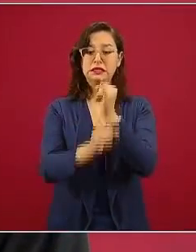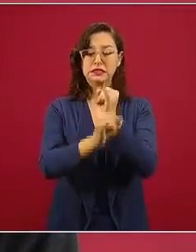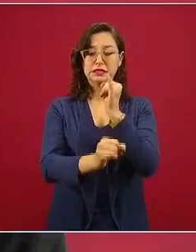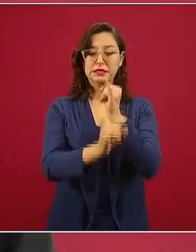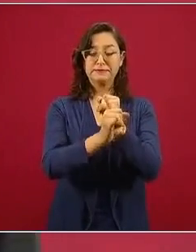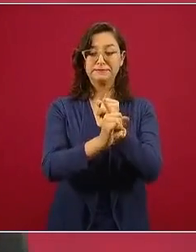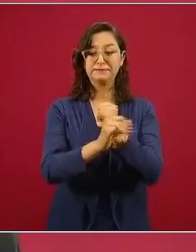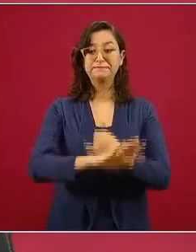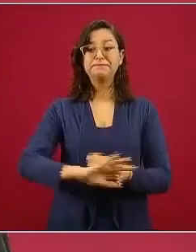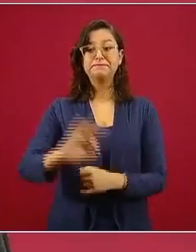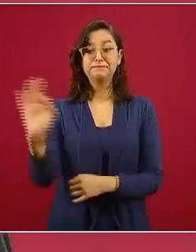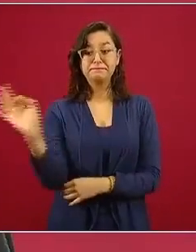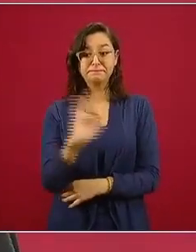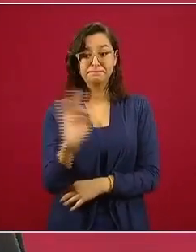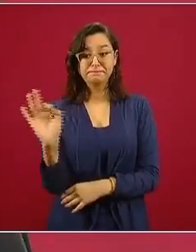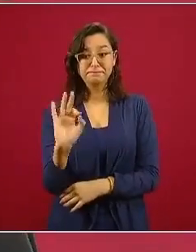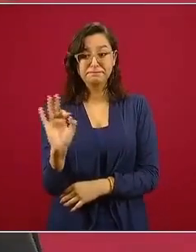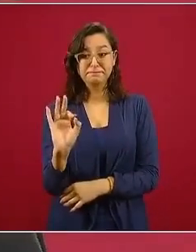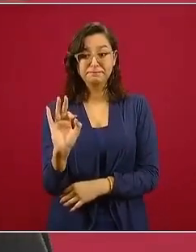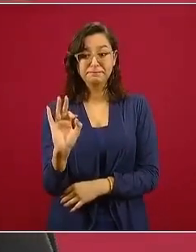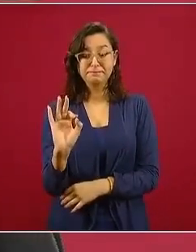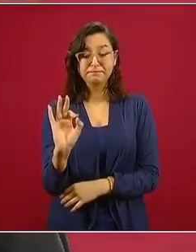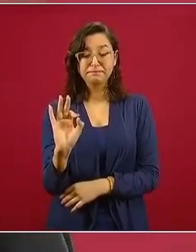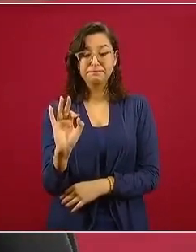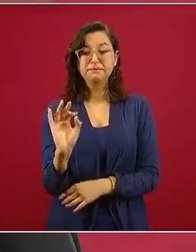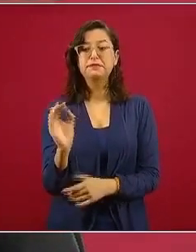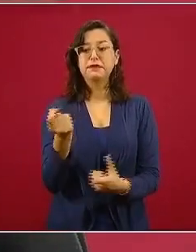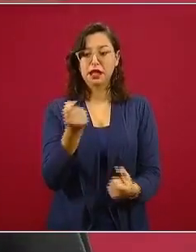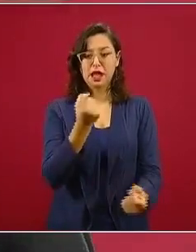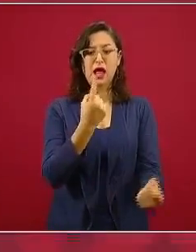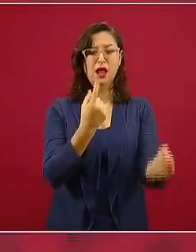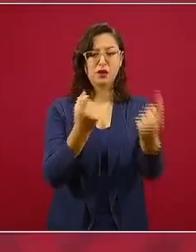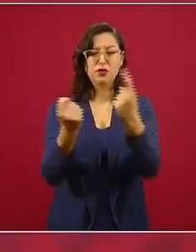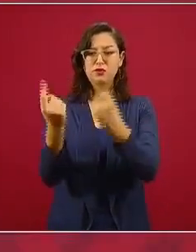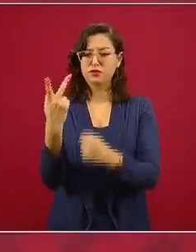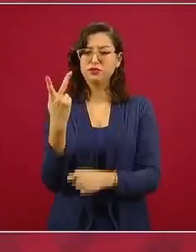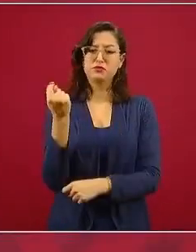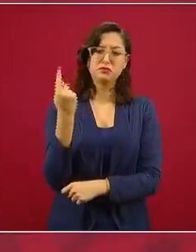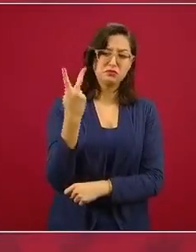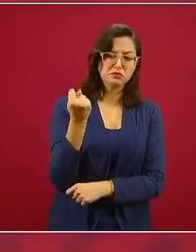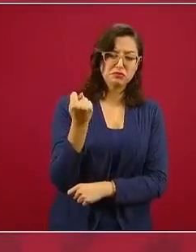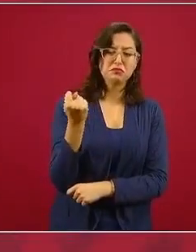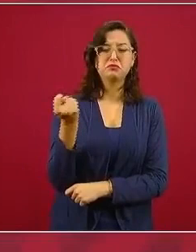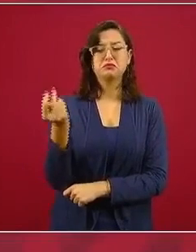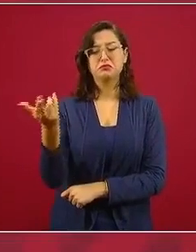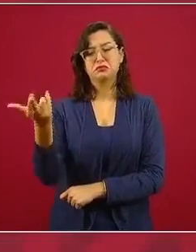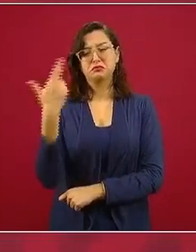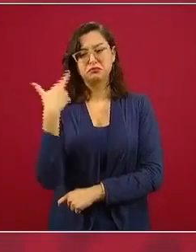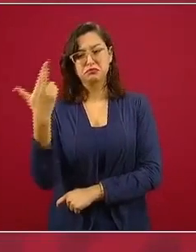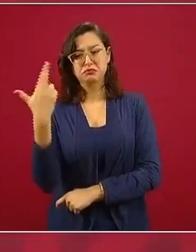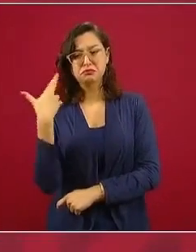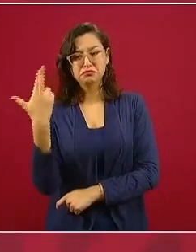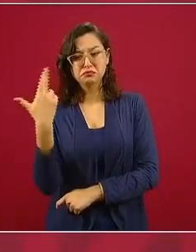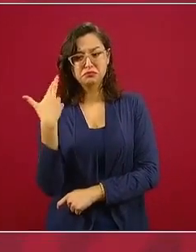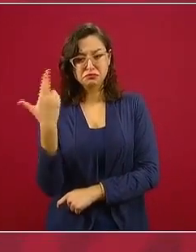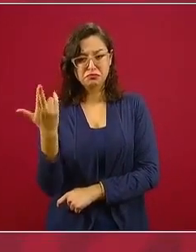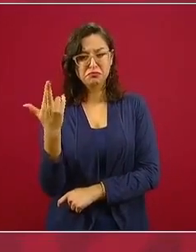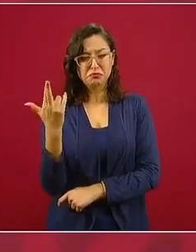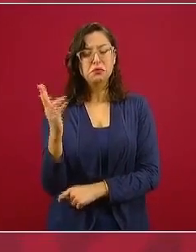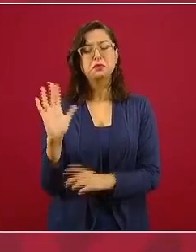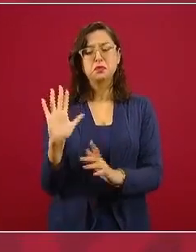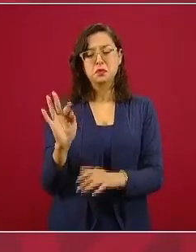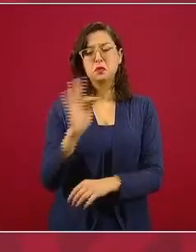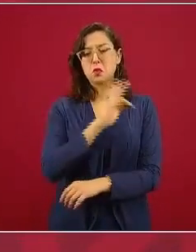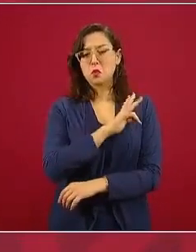y es posible que se haga también en algunos medios convencionales, en estaciones de